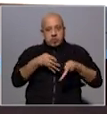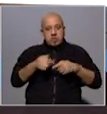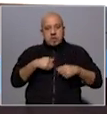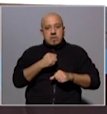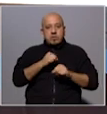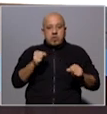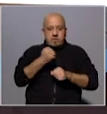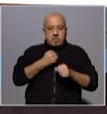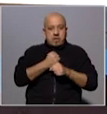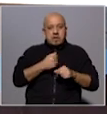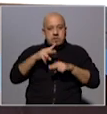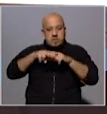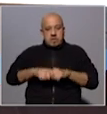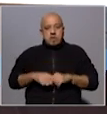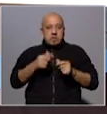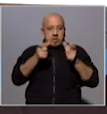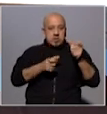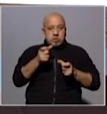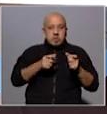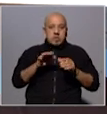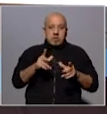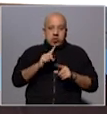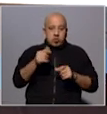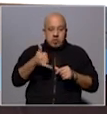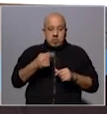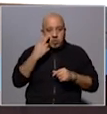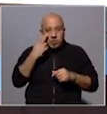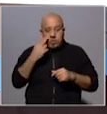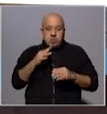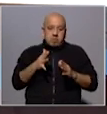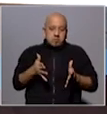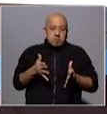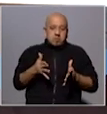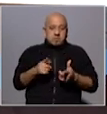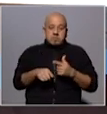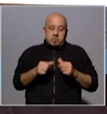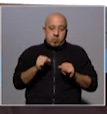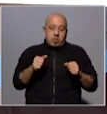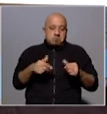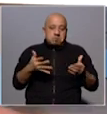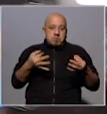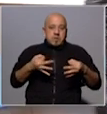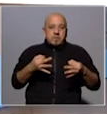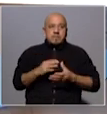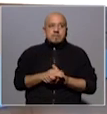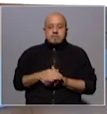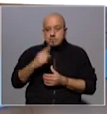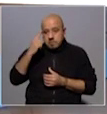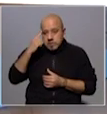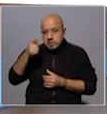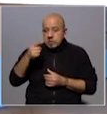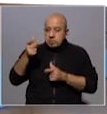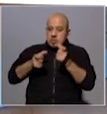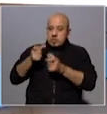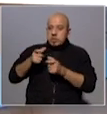silla y también personas que no tienen problemas de movilidad y que se pueden mover más pensando en personas